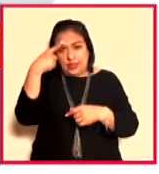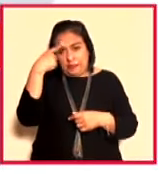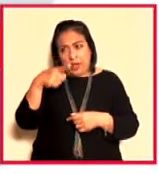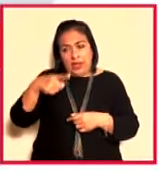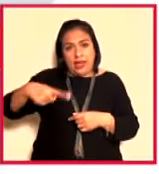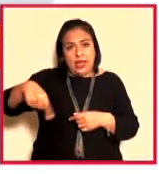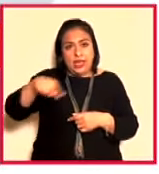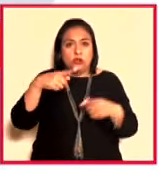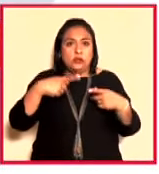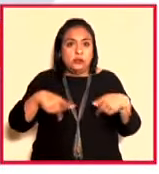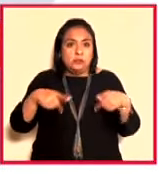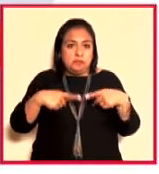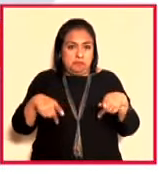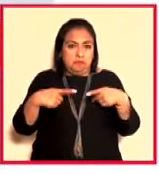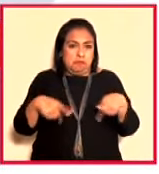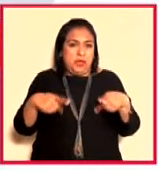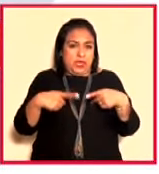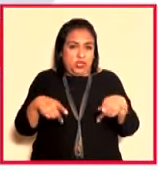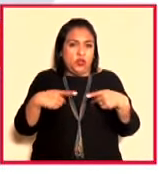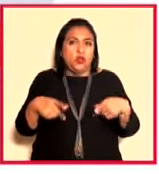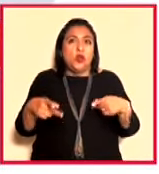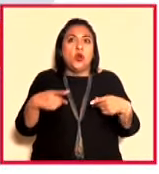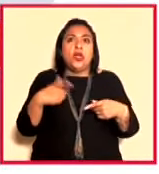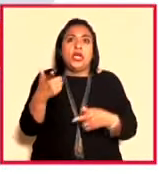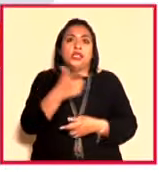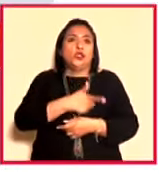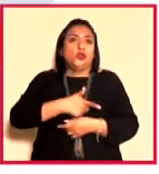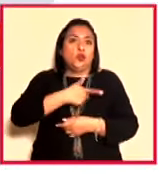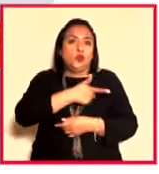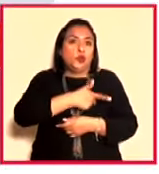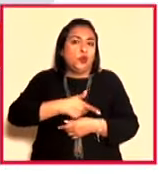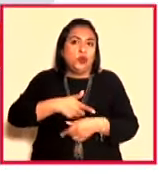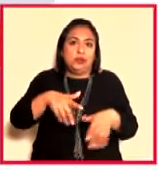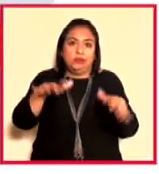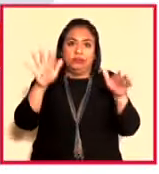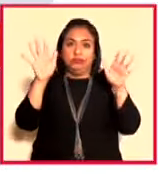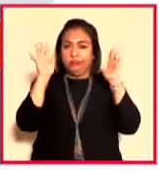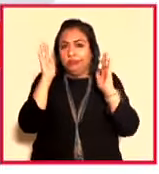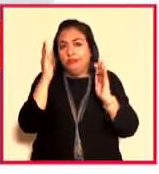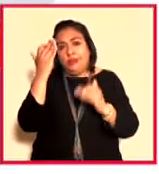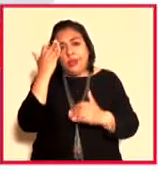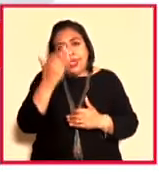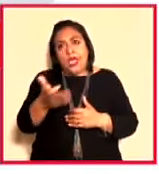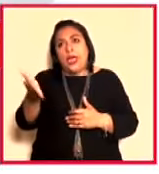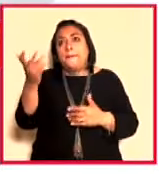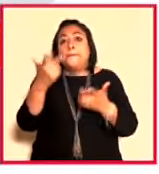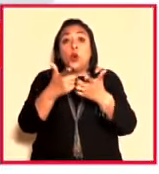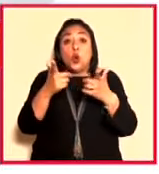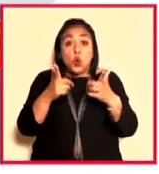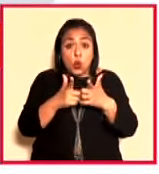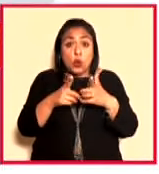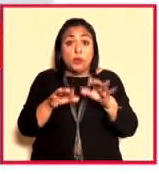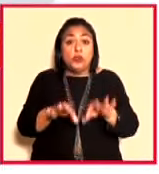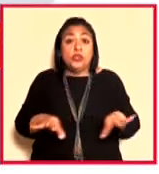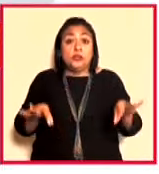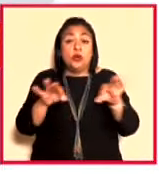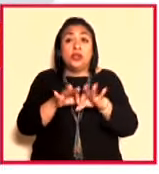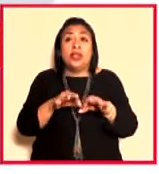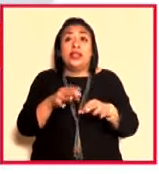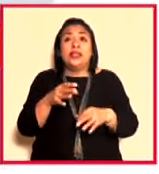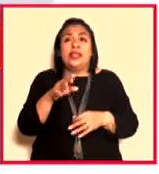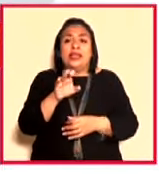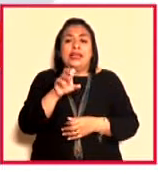el público que los aclama durante pues todo este tiempo. Hablando de agrupaciones muy destacadas, en el Ensamble de Percusiones de